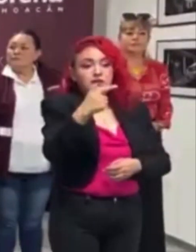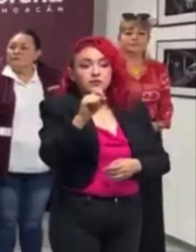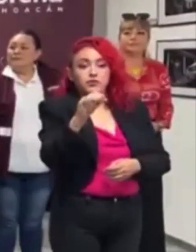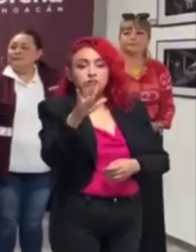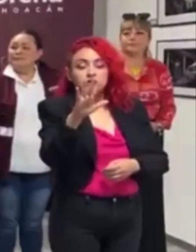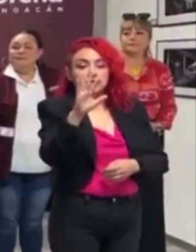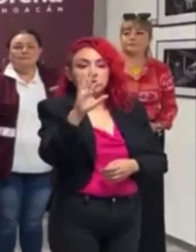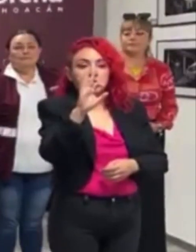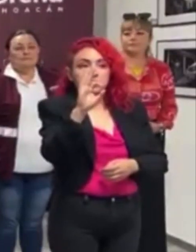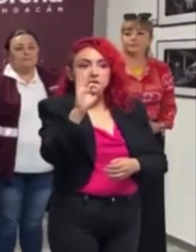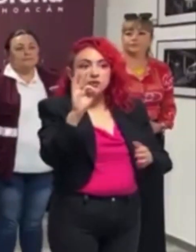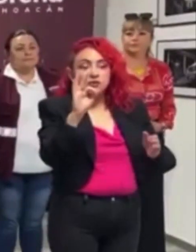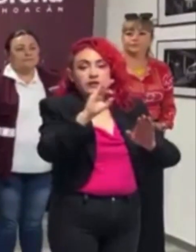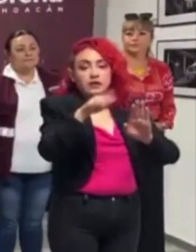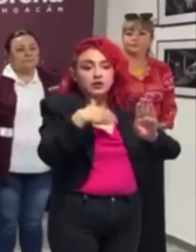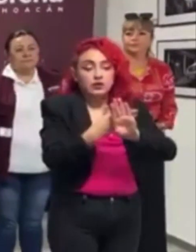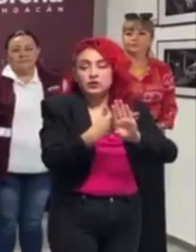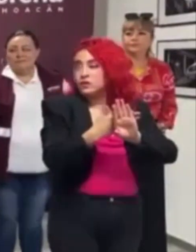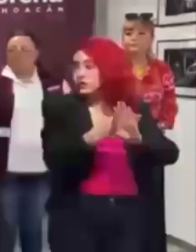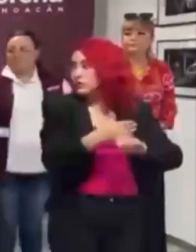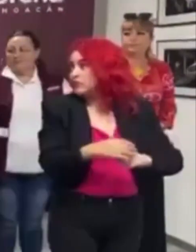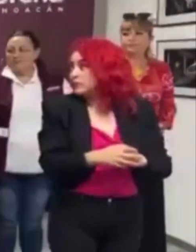47.5 en contra y